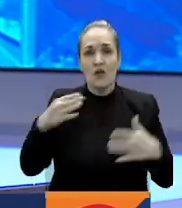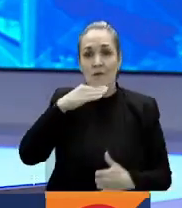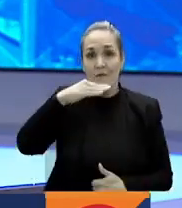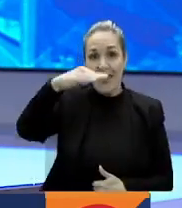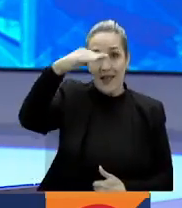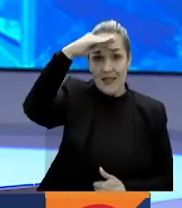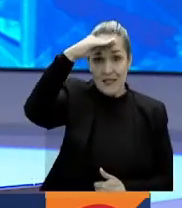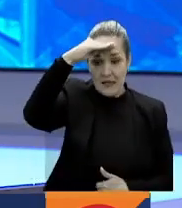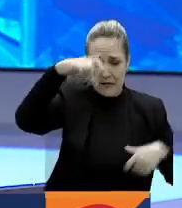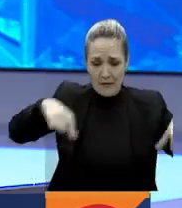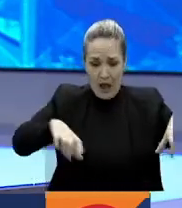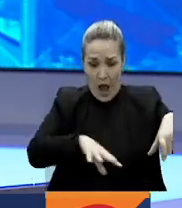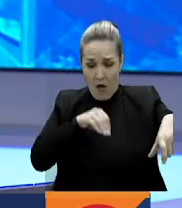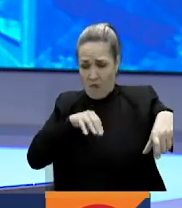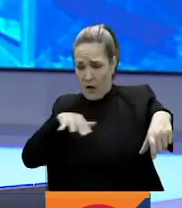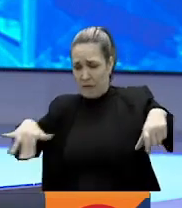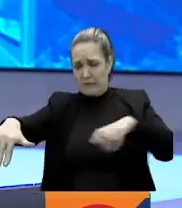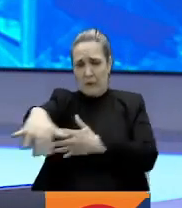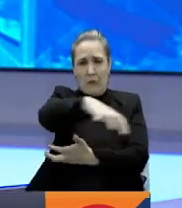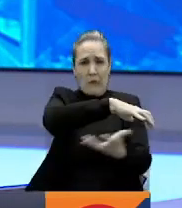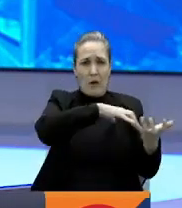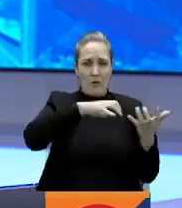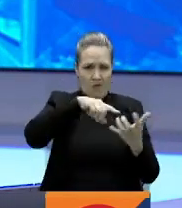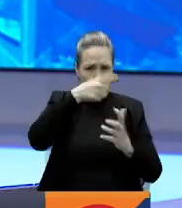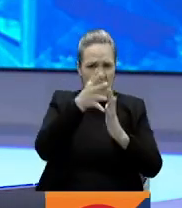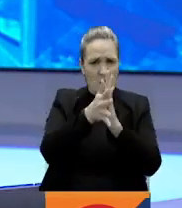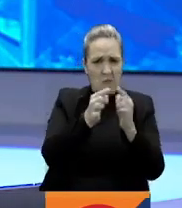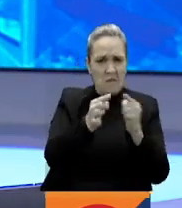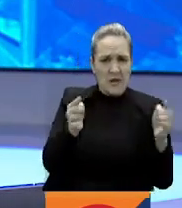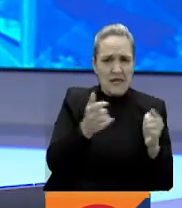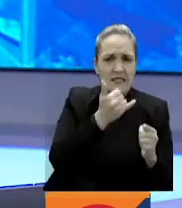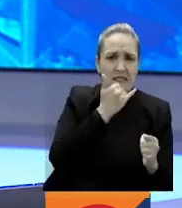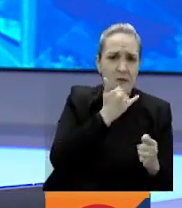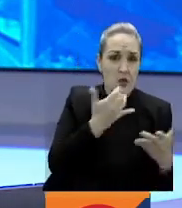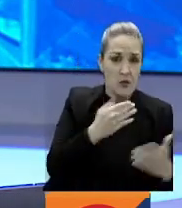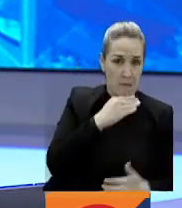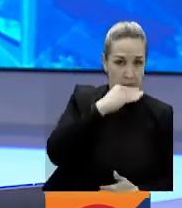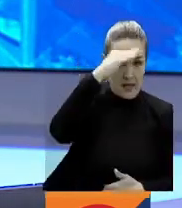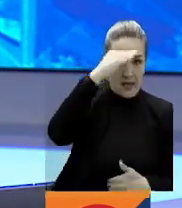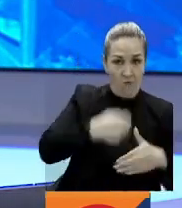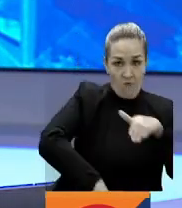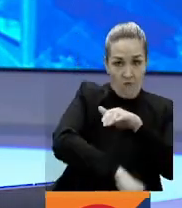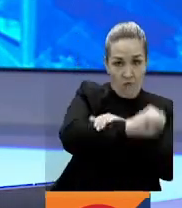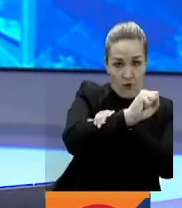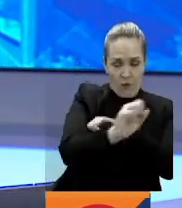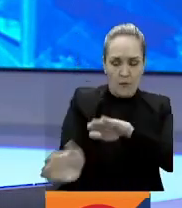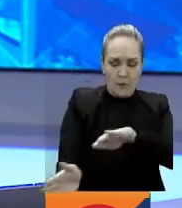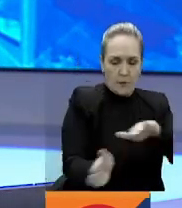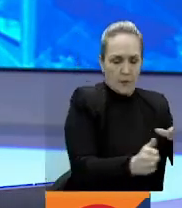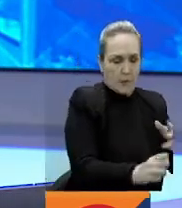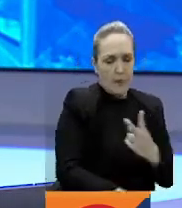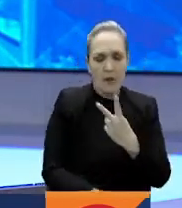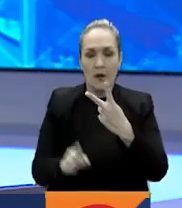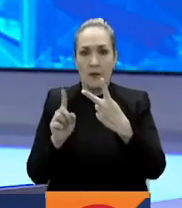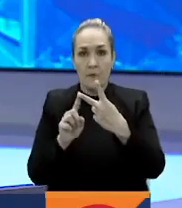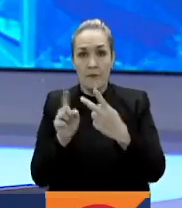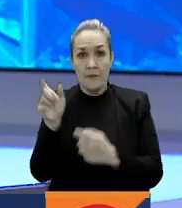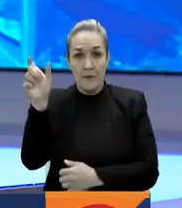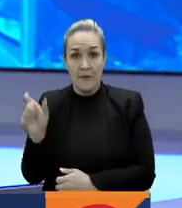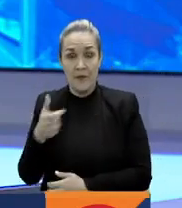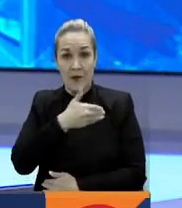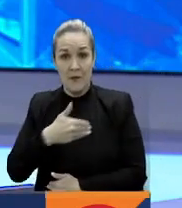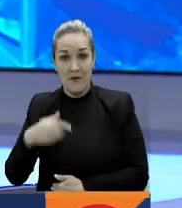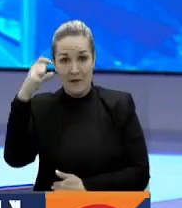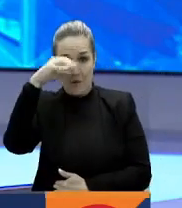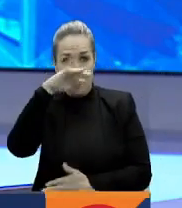En minutos les contamos qué pasa en esta zona del país. Y la segunda noticia, el inicio de la visita del presidente de la República a